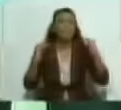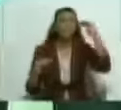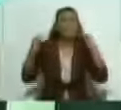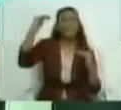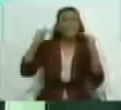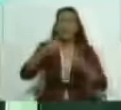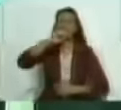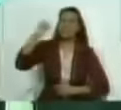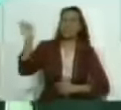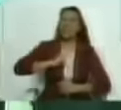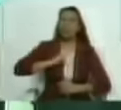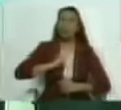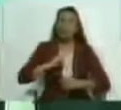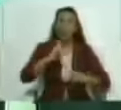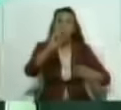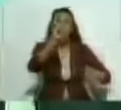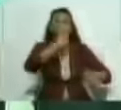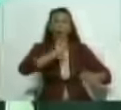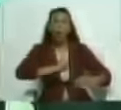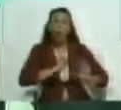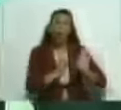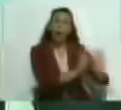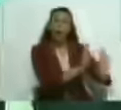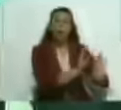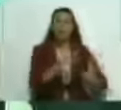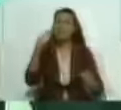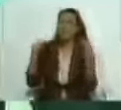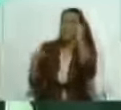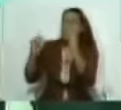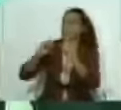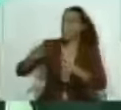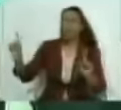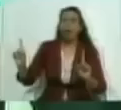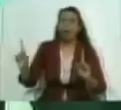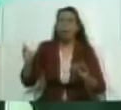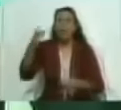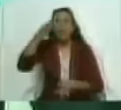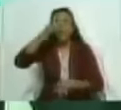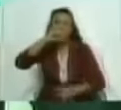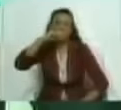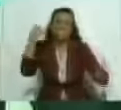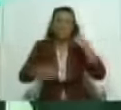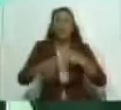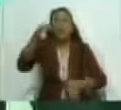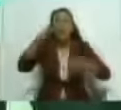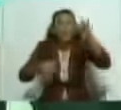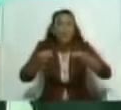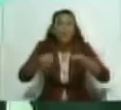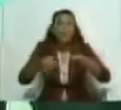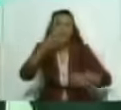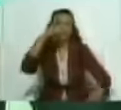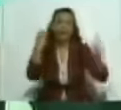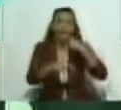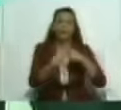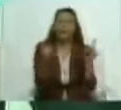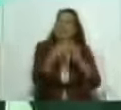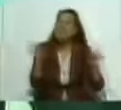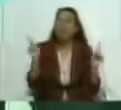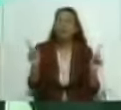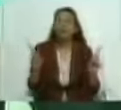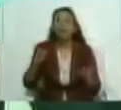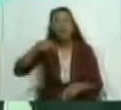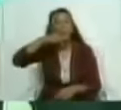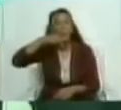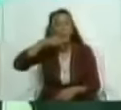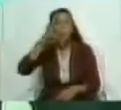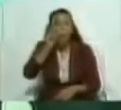con odio. No podemos confundir la necesidad de justicia con venganza. Yo soy nieto